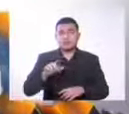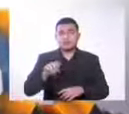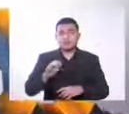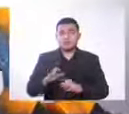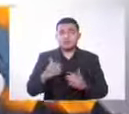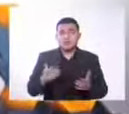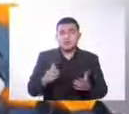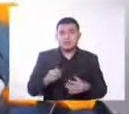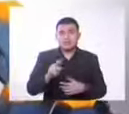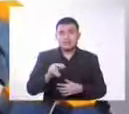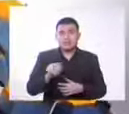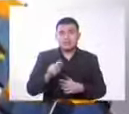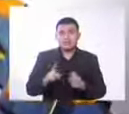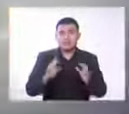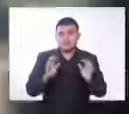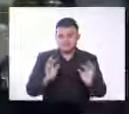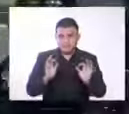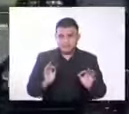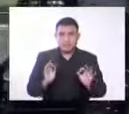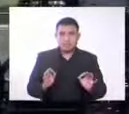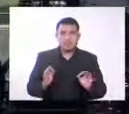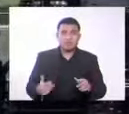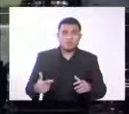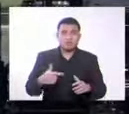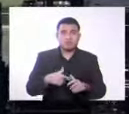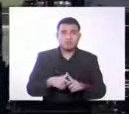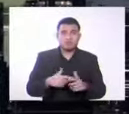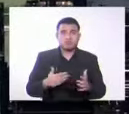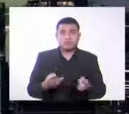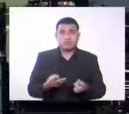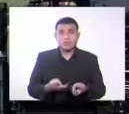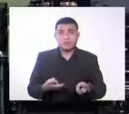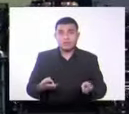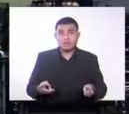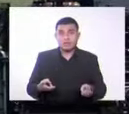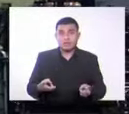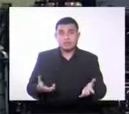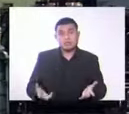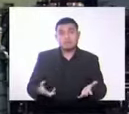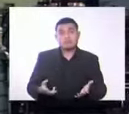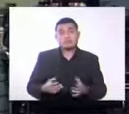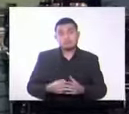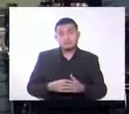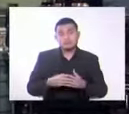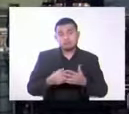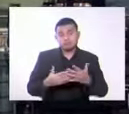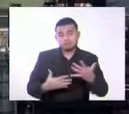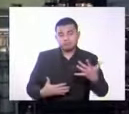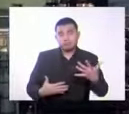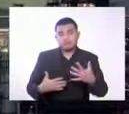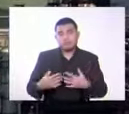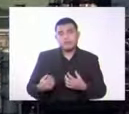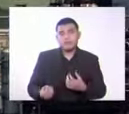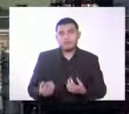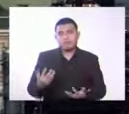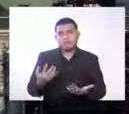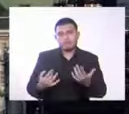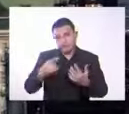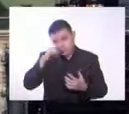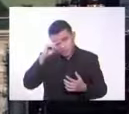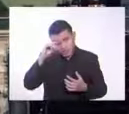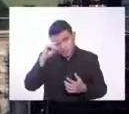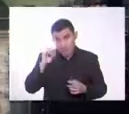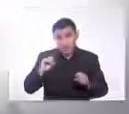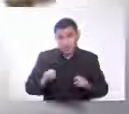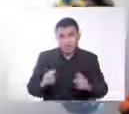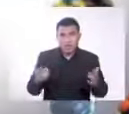la eficiencia de la producción de combustible y de materiales derivados del petróleo. A través de la nanotecnología se pueden modificar